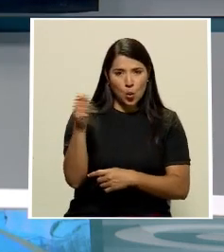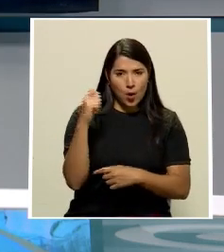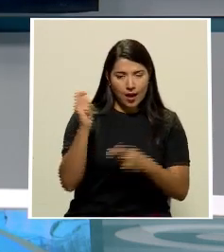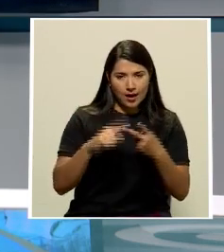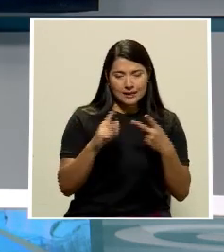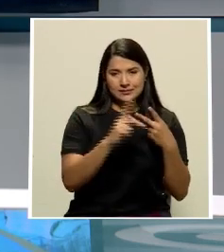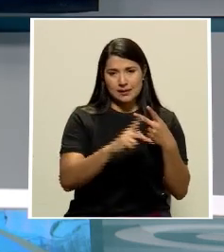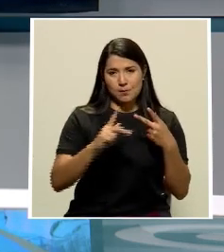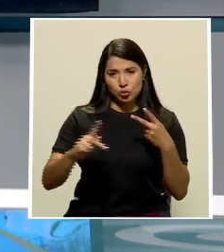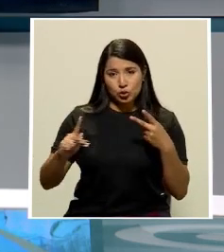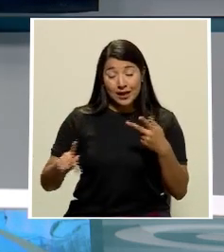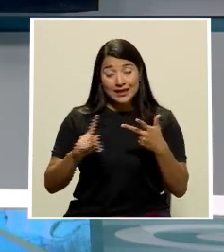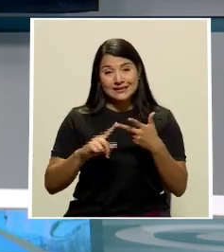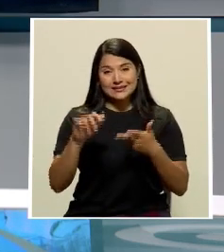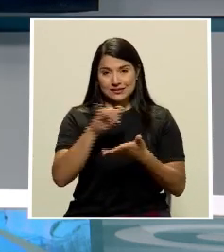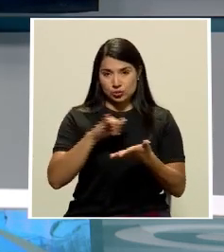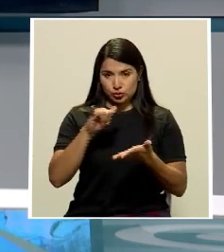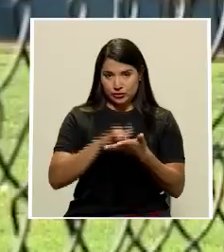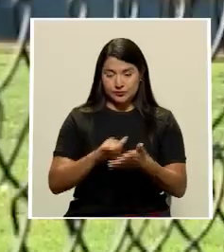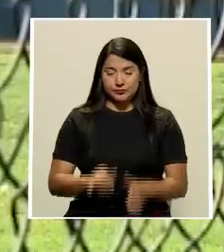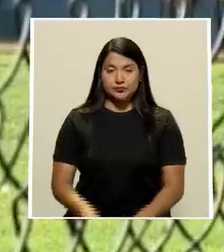Punta Arenas y San José.